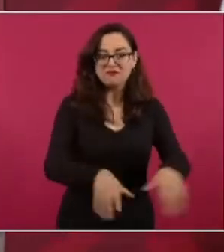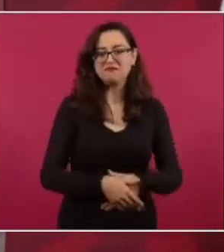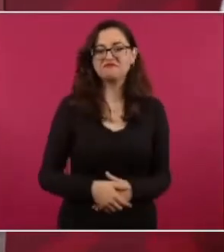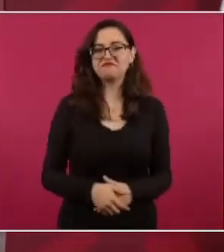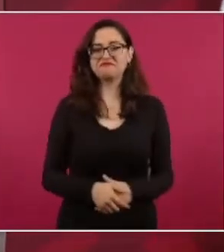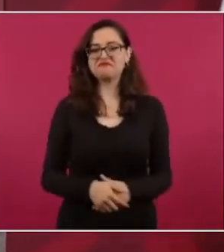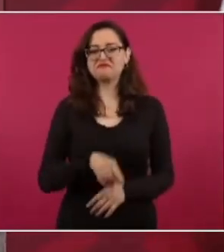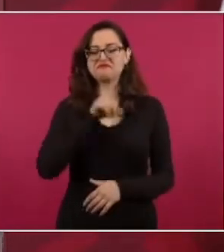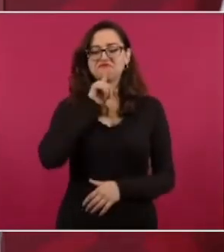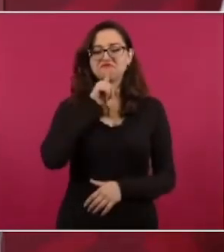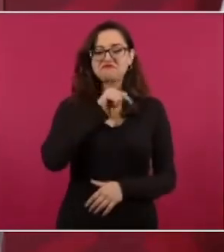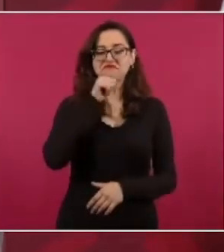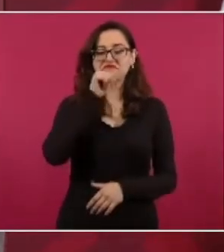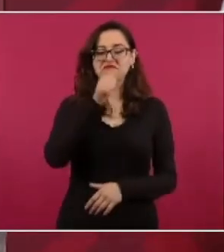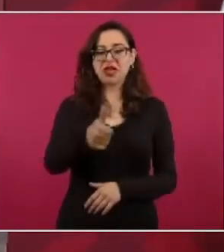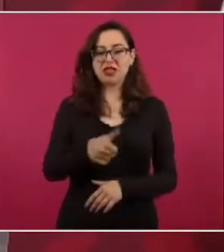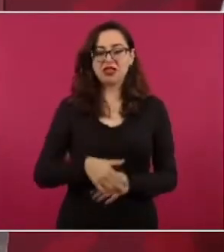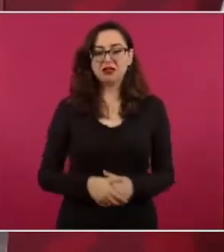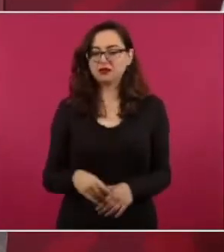yo creo que